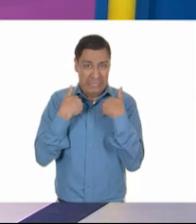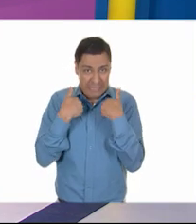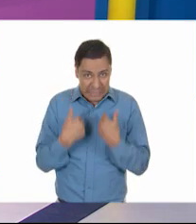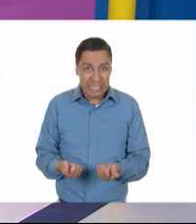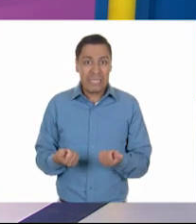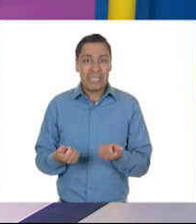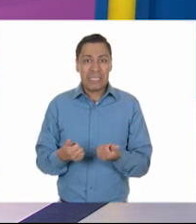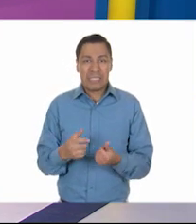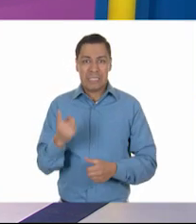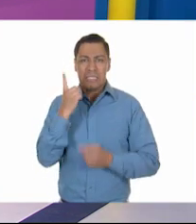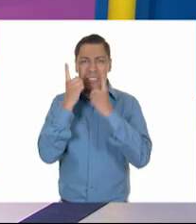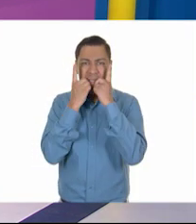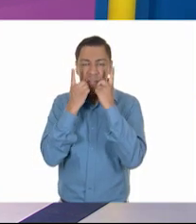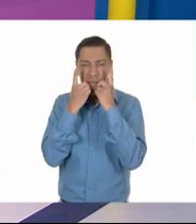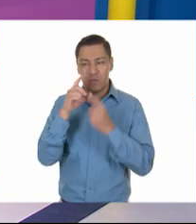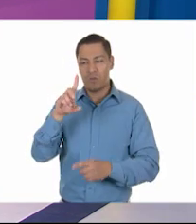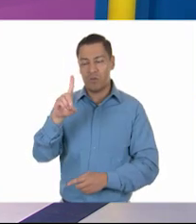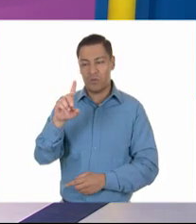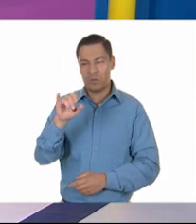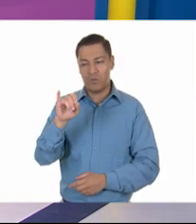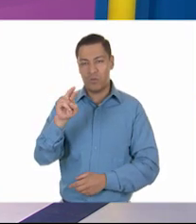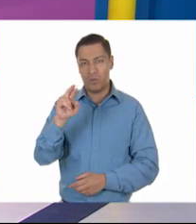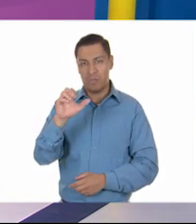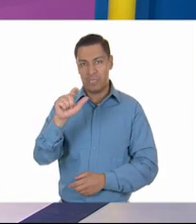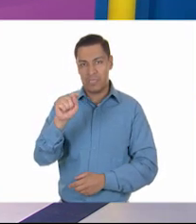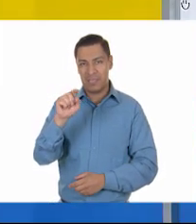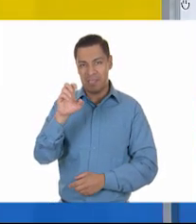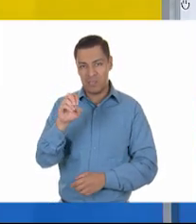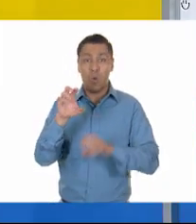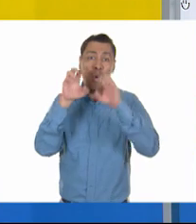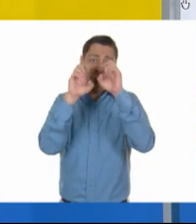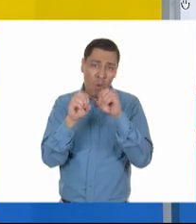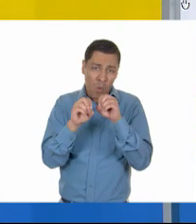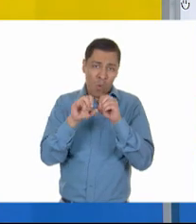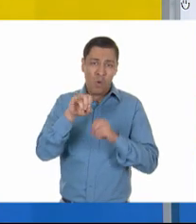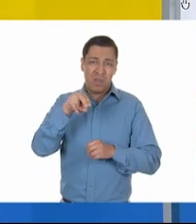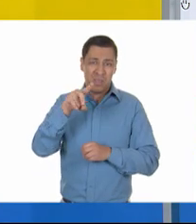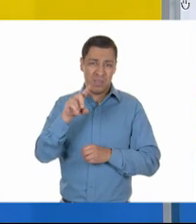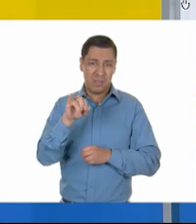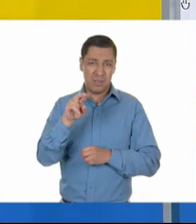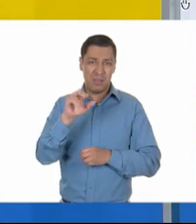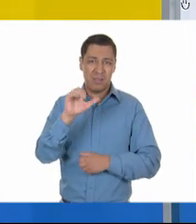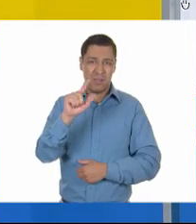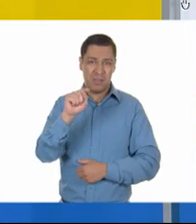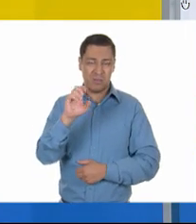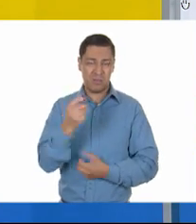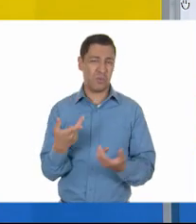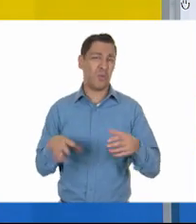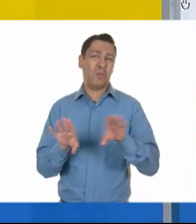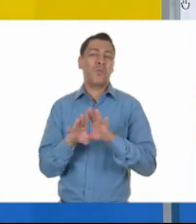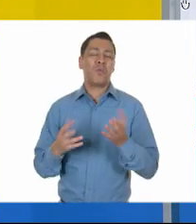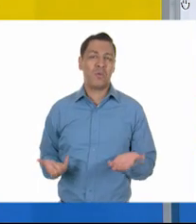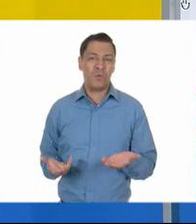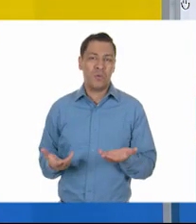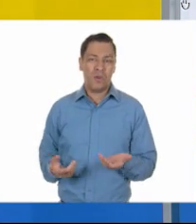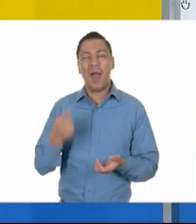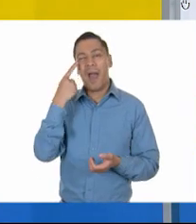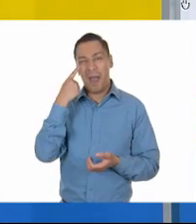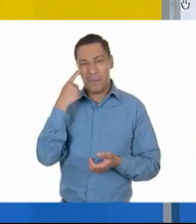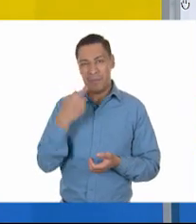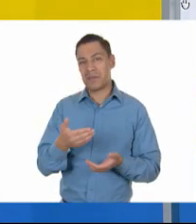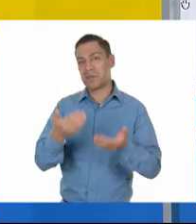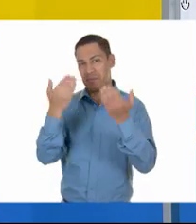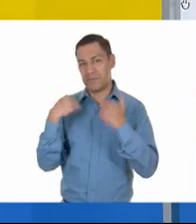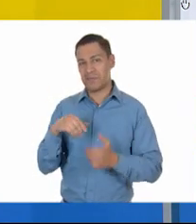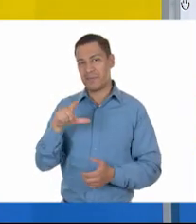diferencia entre discurso directo e indirecto. Ya sé, Raulito. ¿Por qué no vamos a ver qué nos puede decir